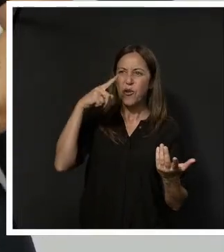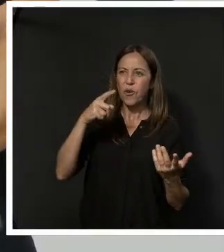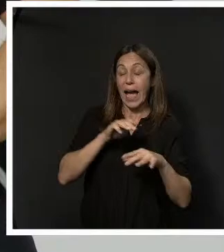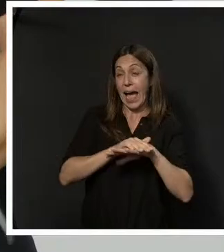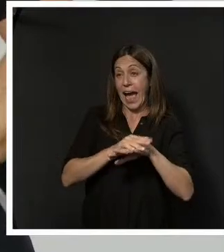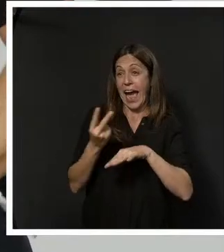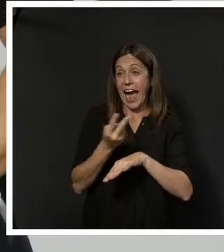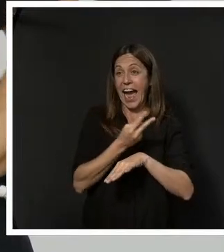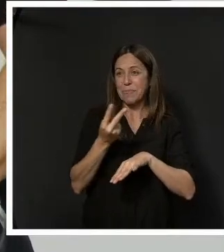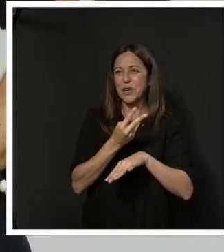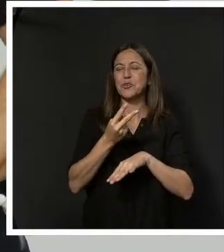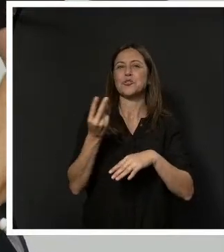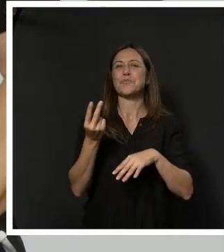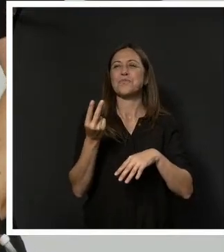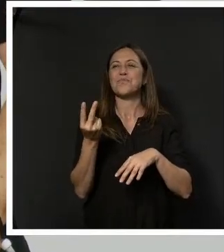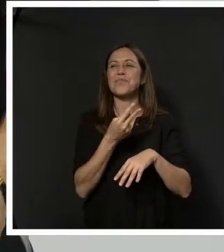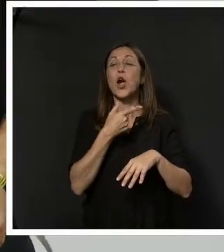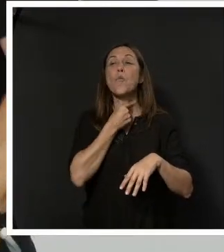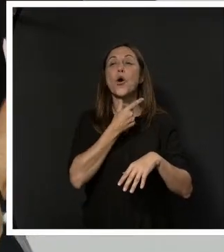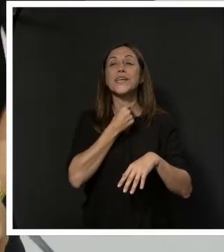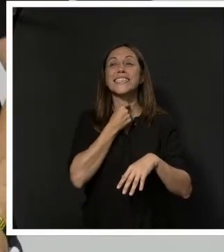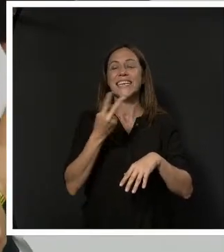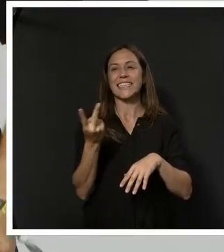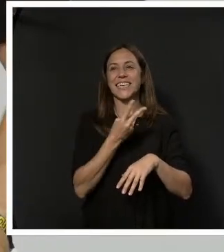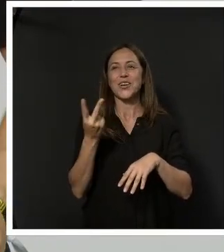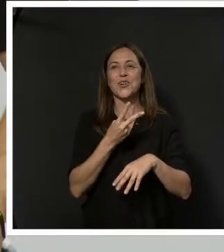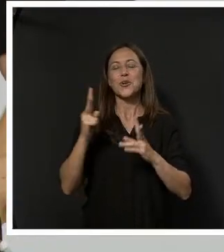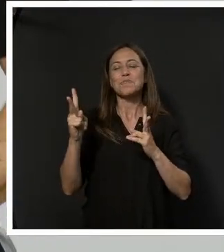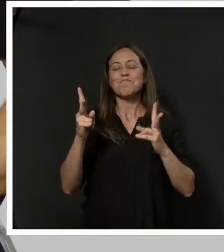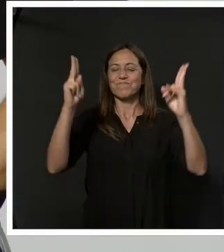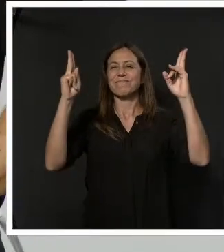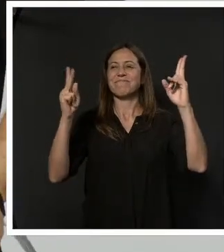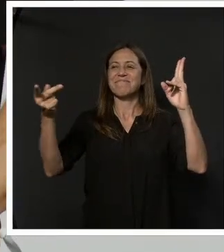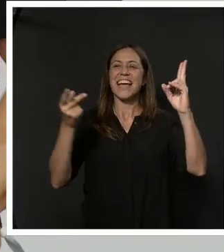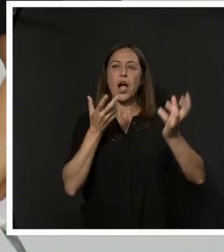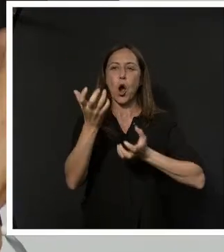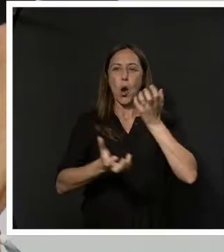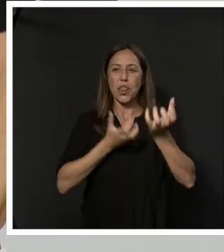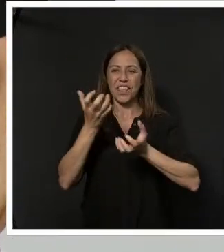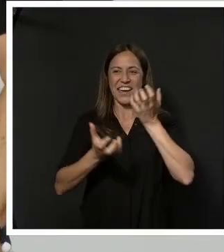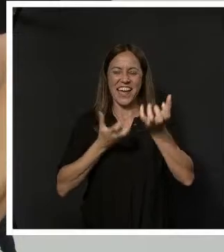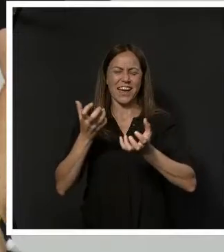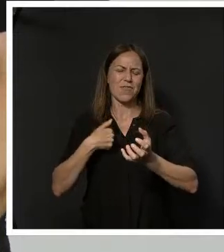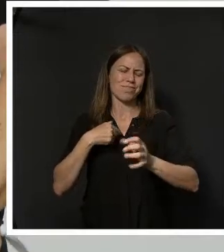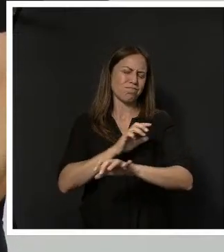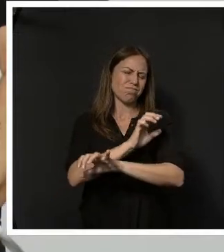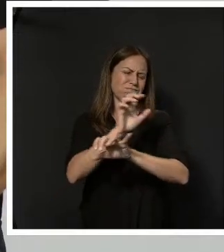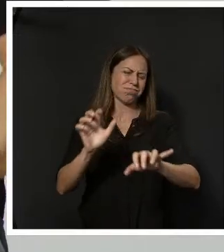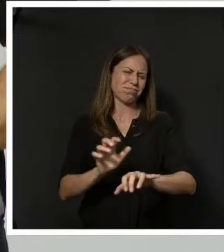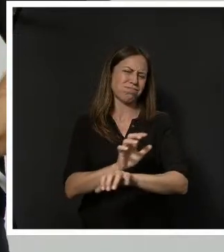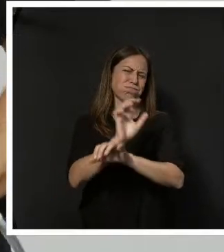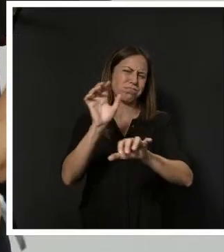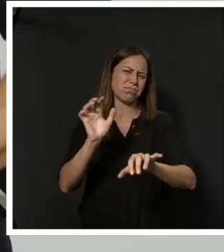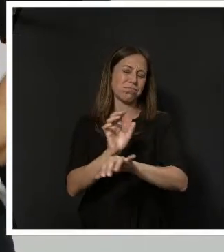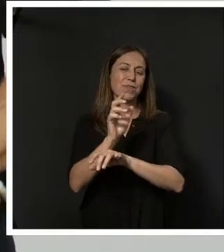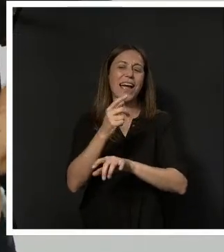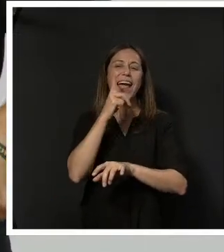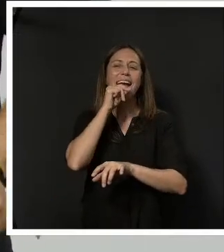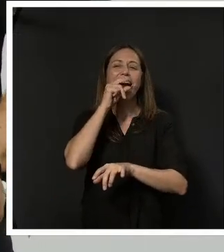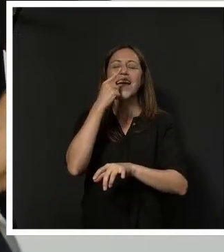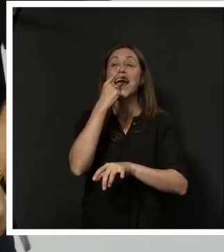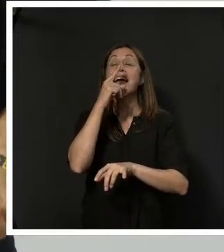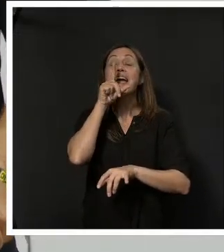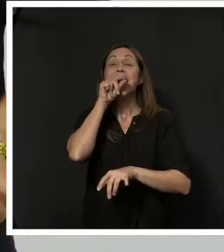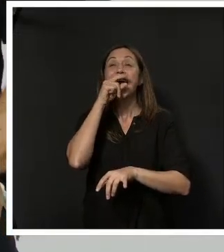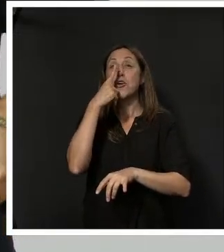y evaristo Calvo que tenía un sketch de cocina que era un descojono es un gallo colorado